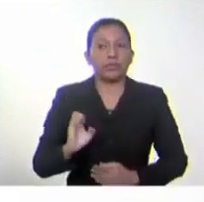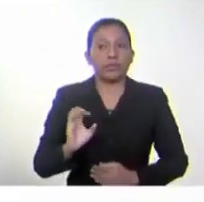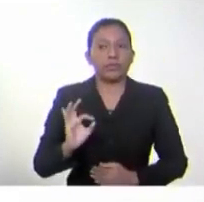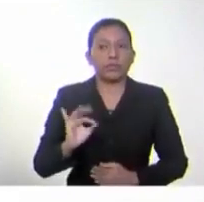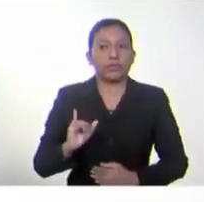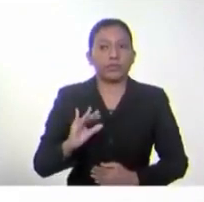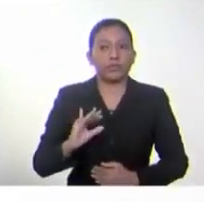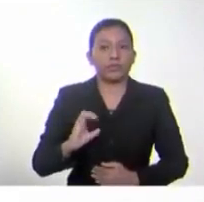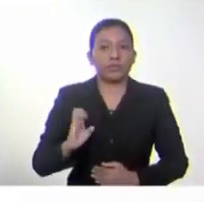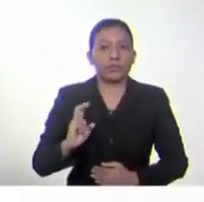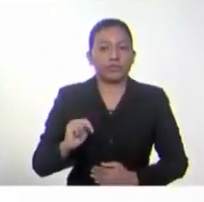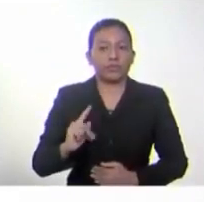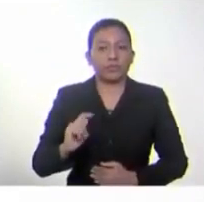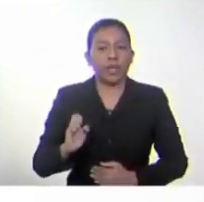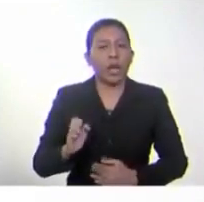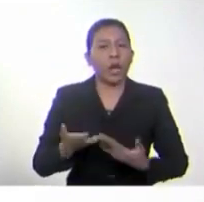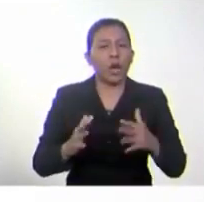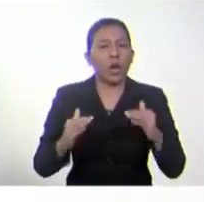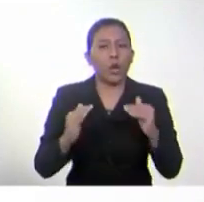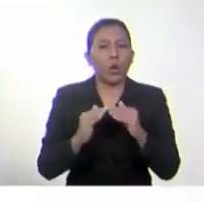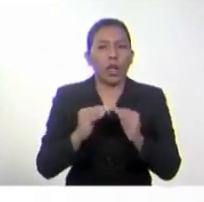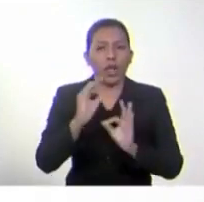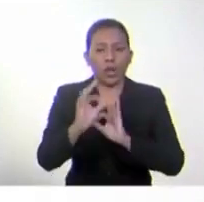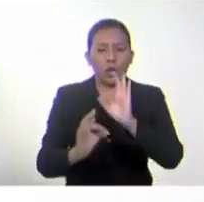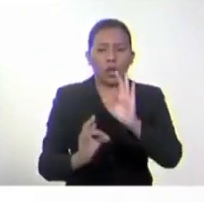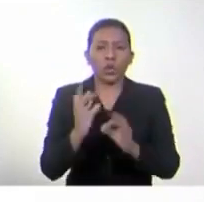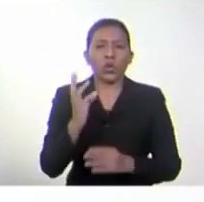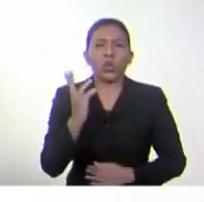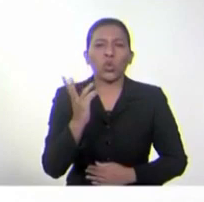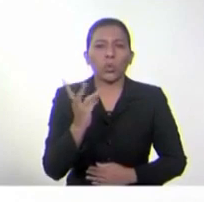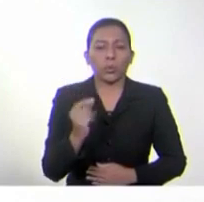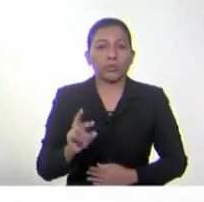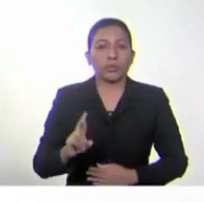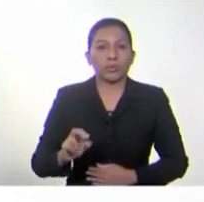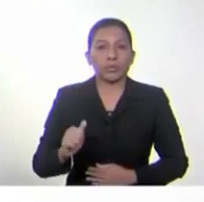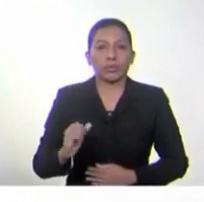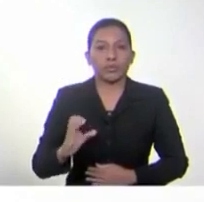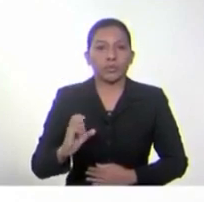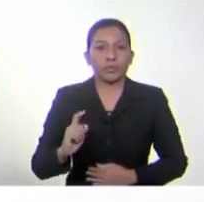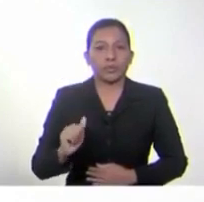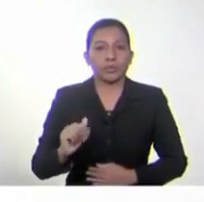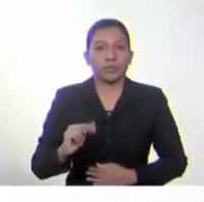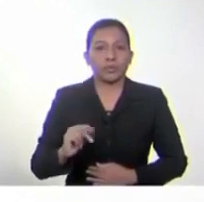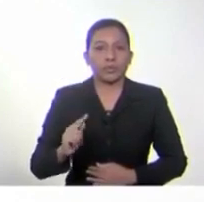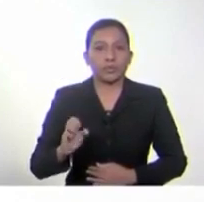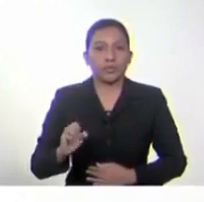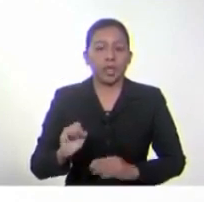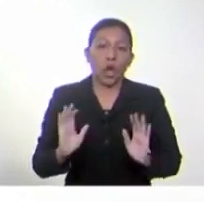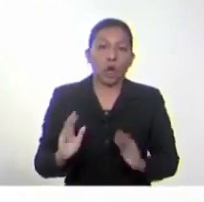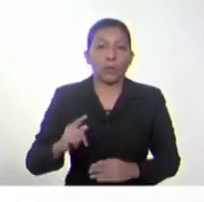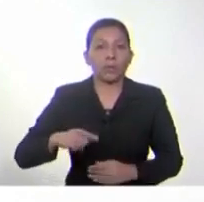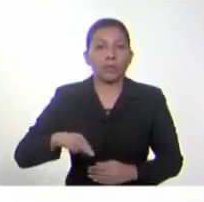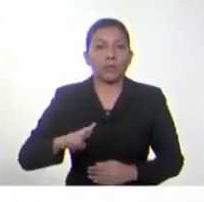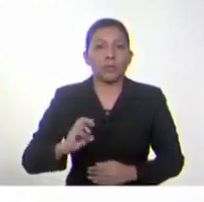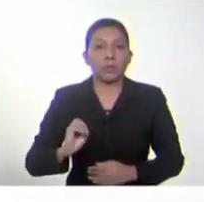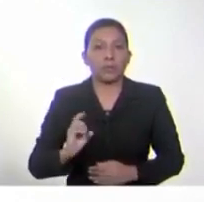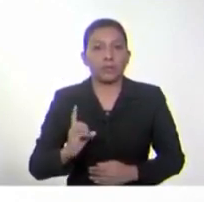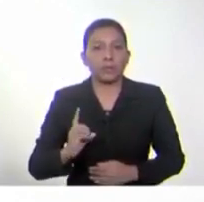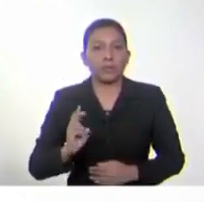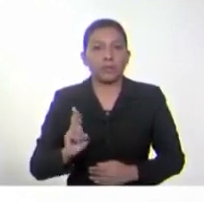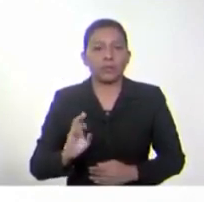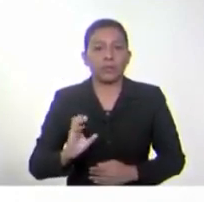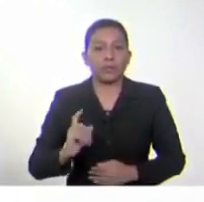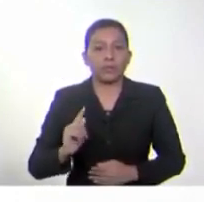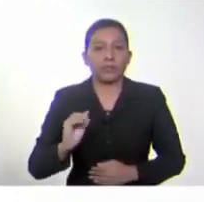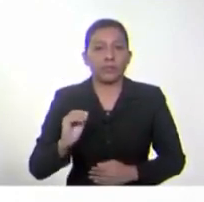logre igualar el número de átomos del elemento en reactantes y productos. Dicho coeficiente debe ser el menor